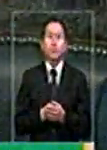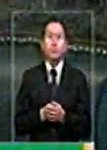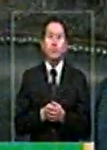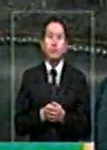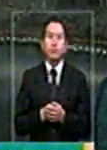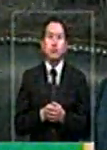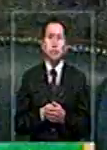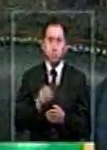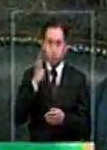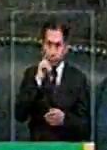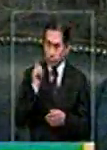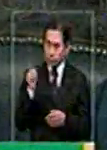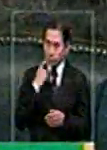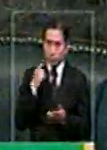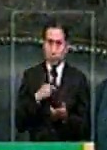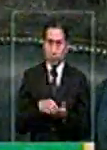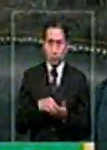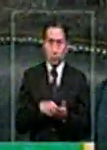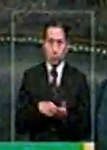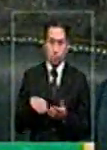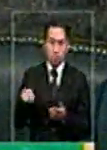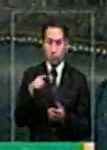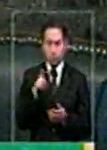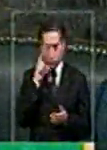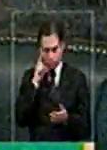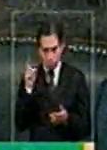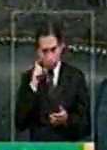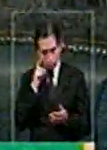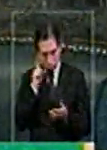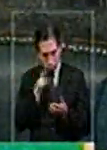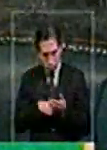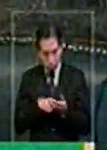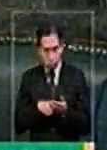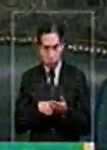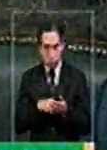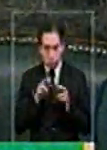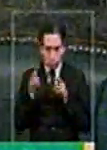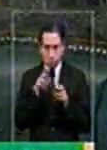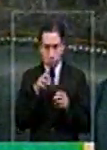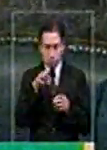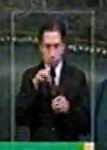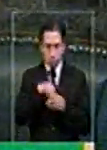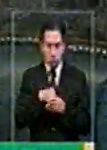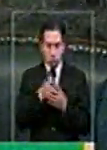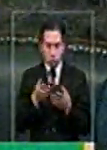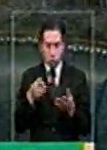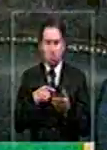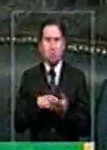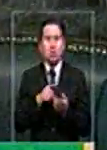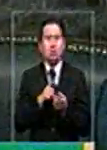él hubiera manifestado que ha identificado observaciones de forma y de fondo.